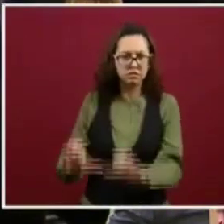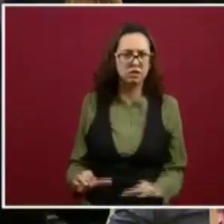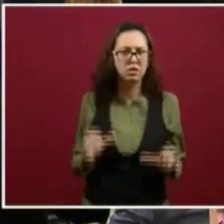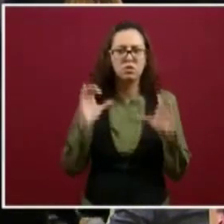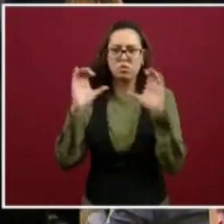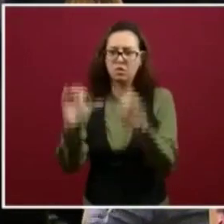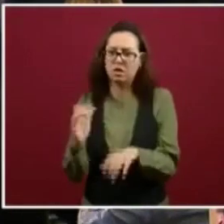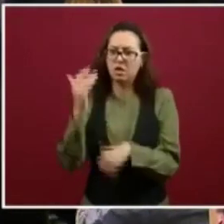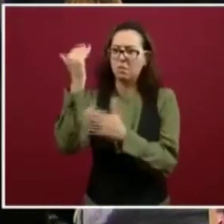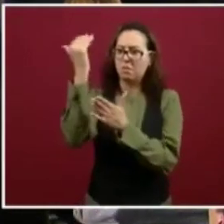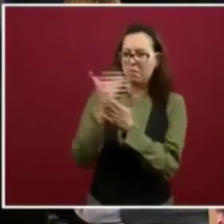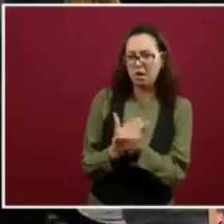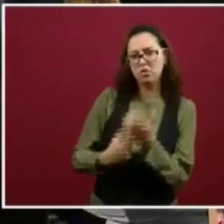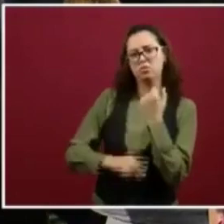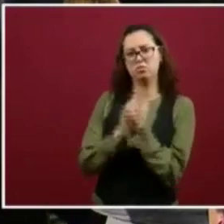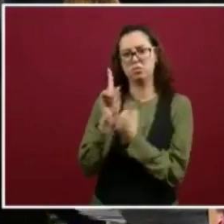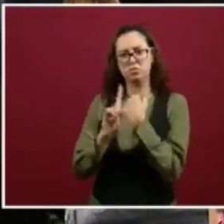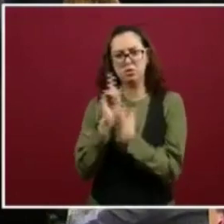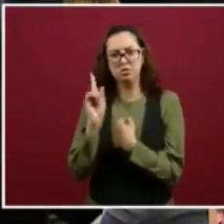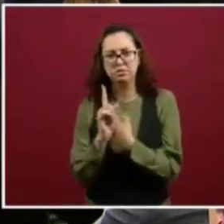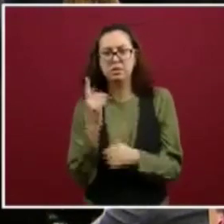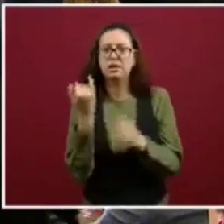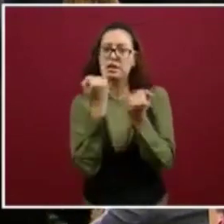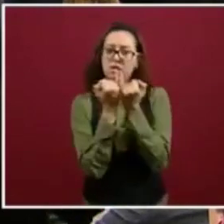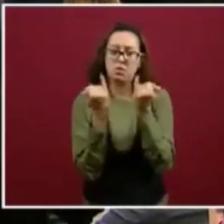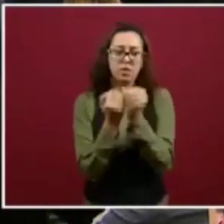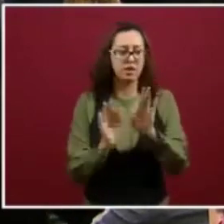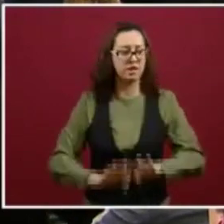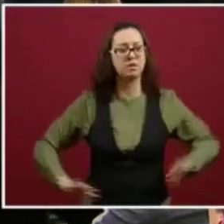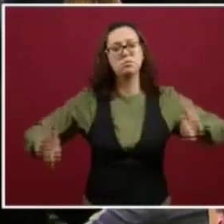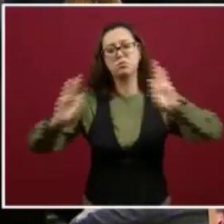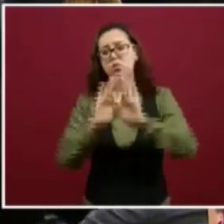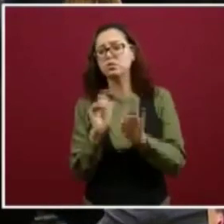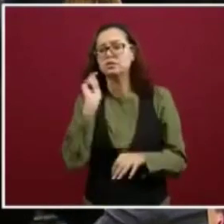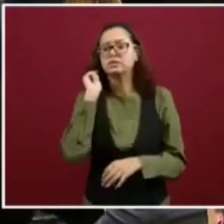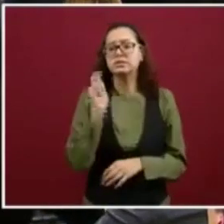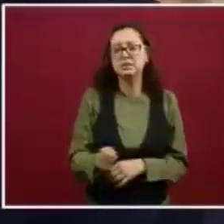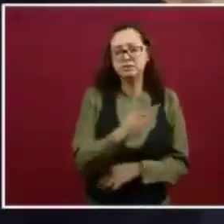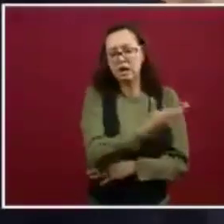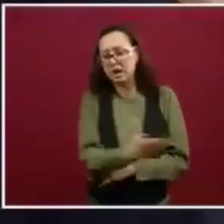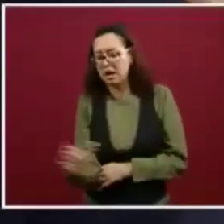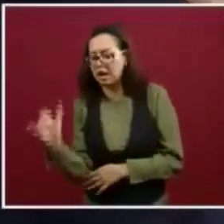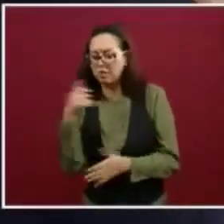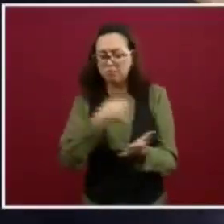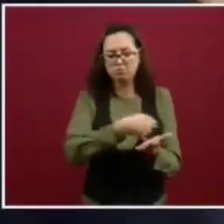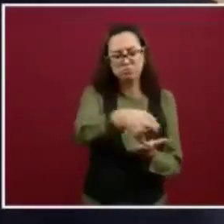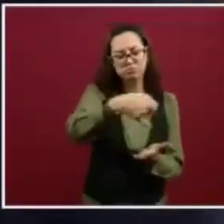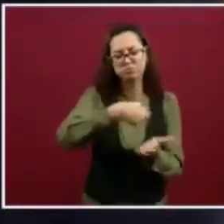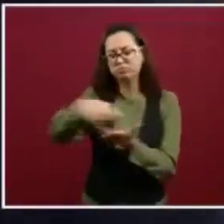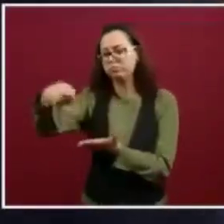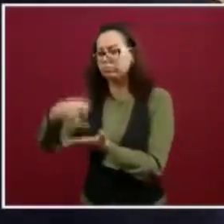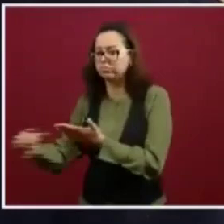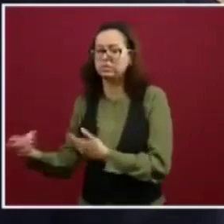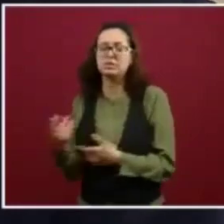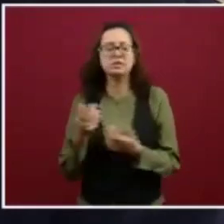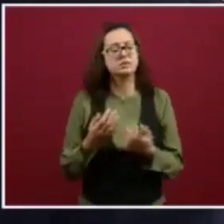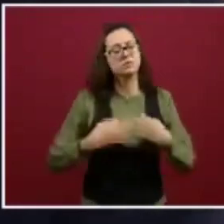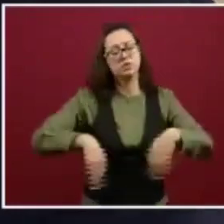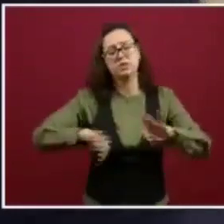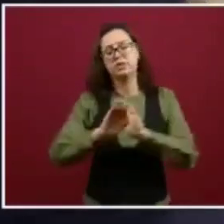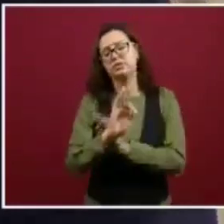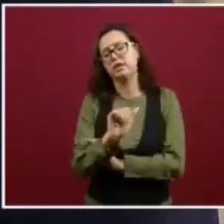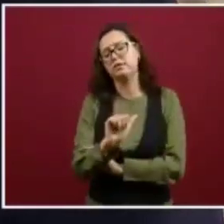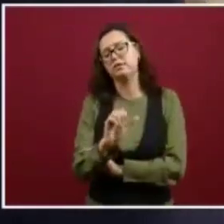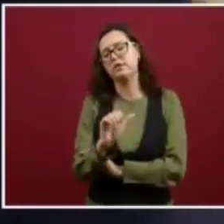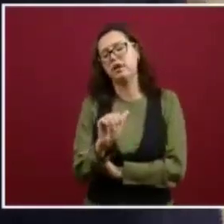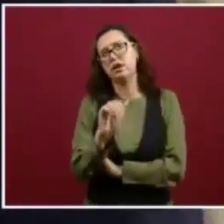sus problemas. Y potenciar algo muy importante que es el aseguramiento de los productores rurales. Eso la FAO ha hecho grandes esfuerzos y creo